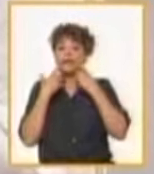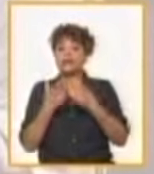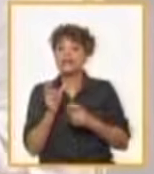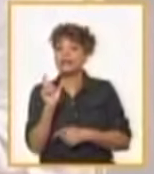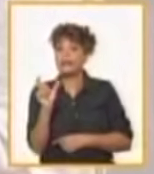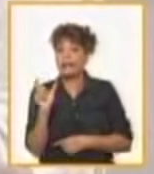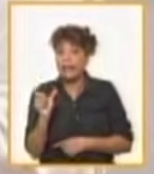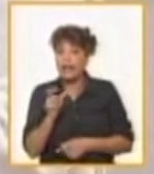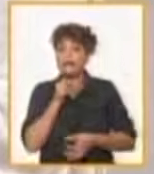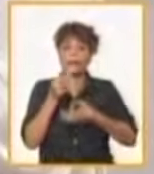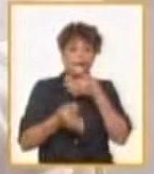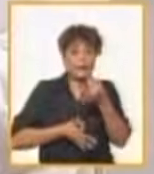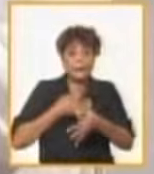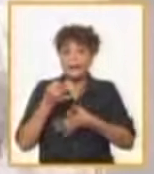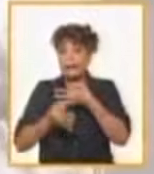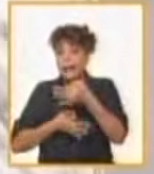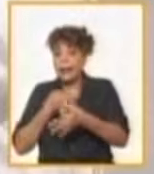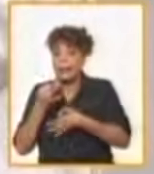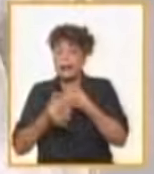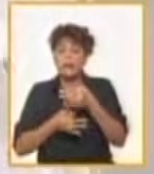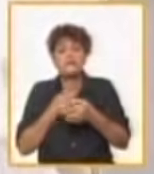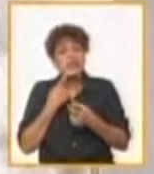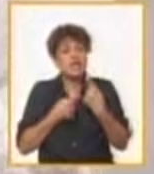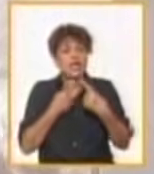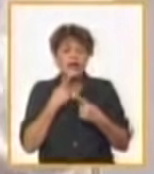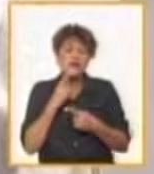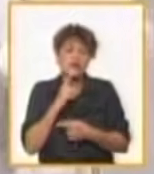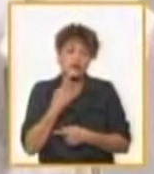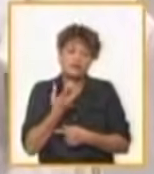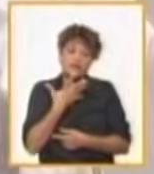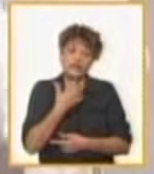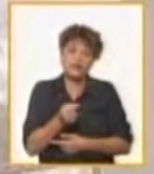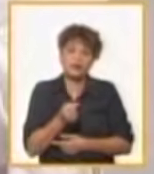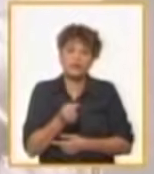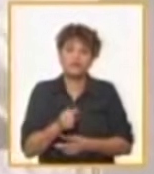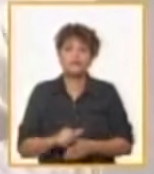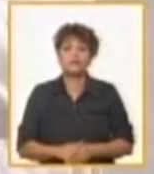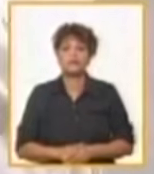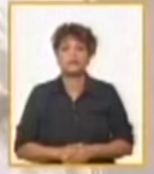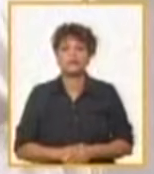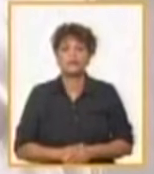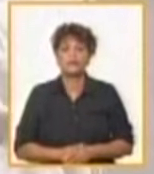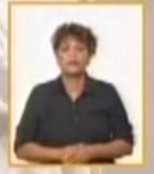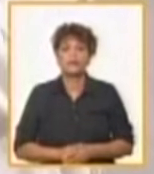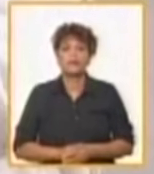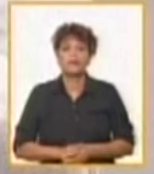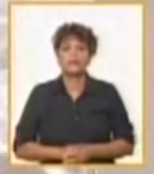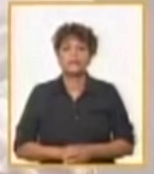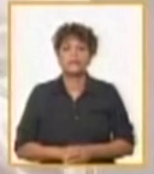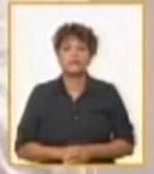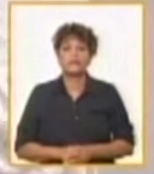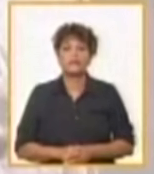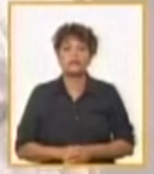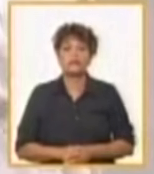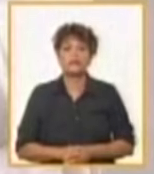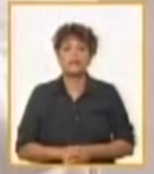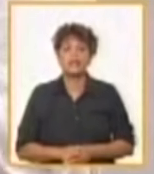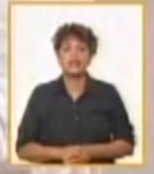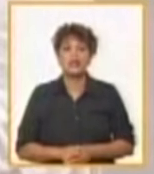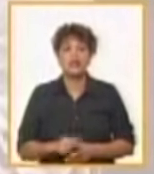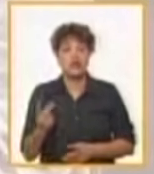gusta mucho, porque bueno, Miguel y Marlene han estado, creo que dibujando